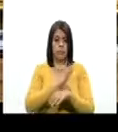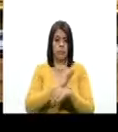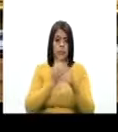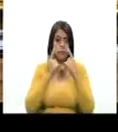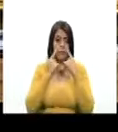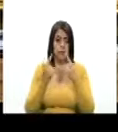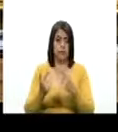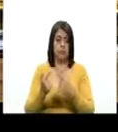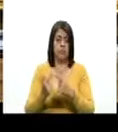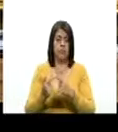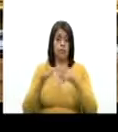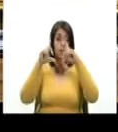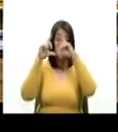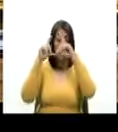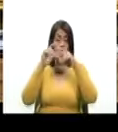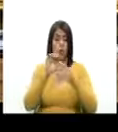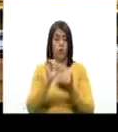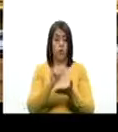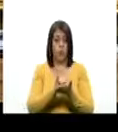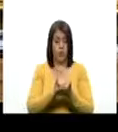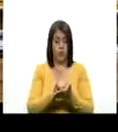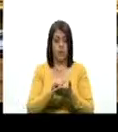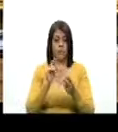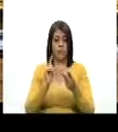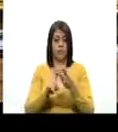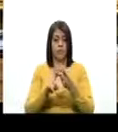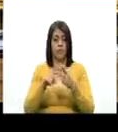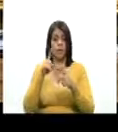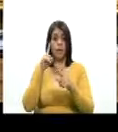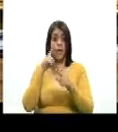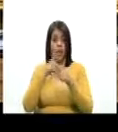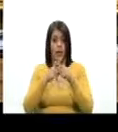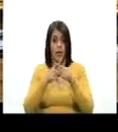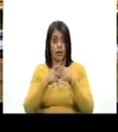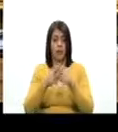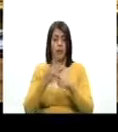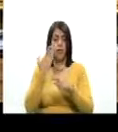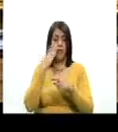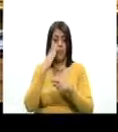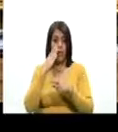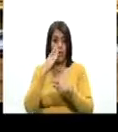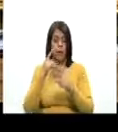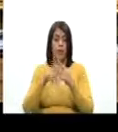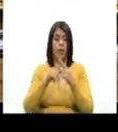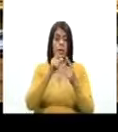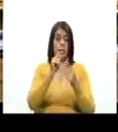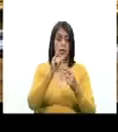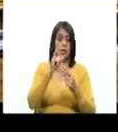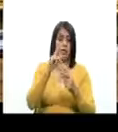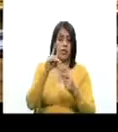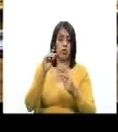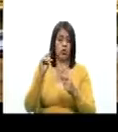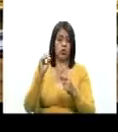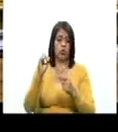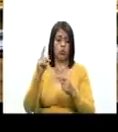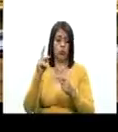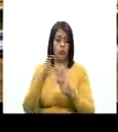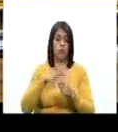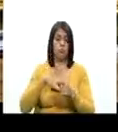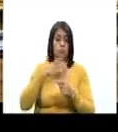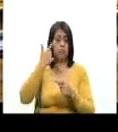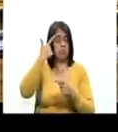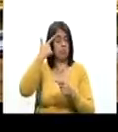de Instagram o de WhatsApp o de X o de Facebook o de TikTok, creen que pueden